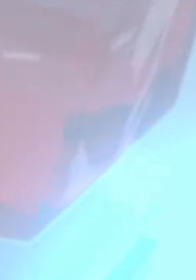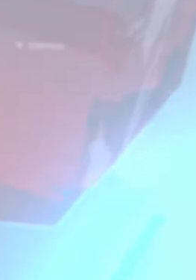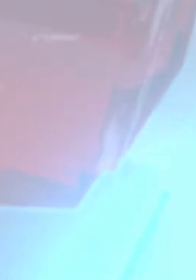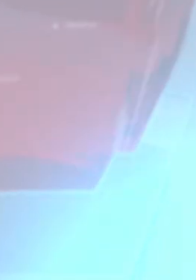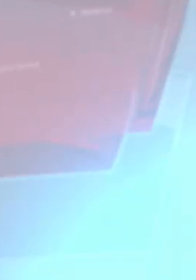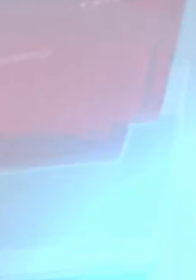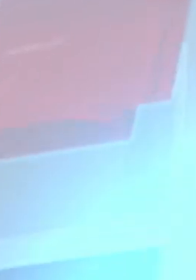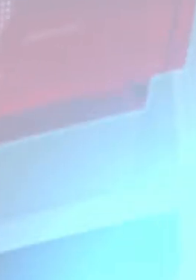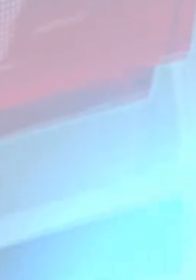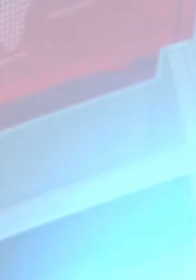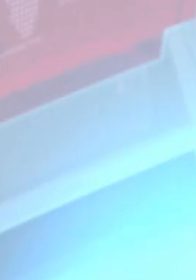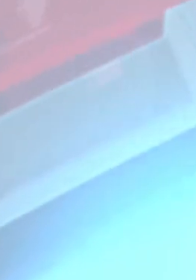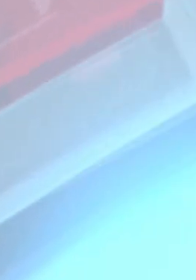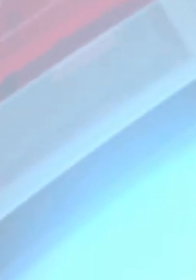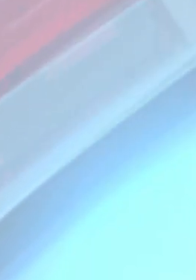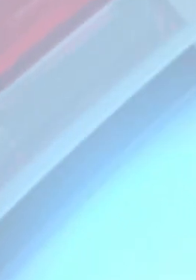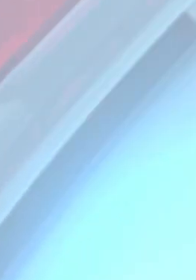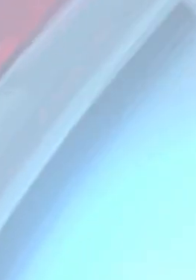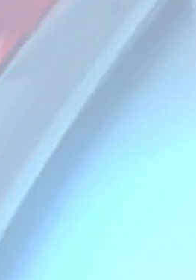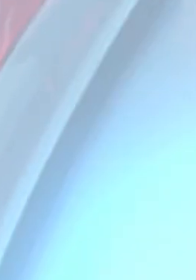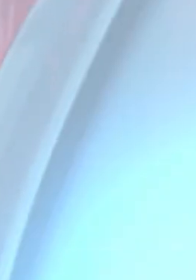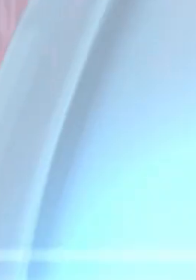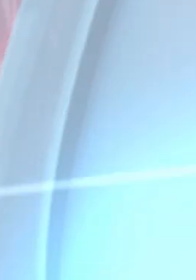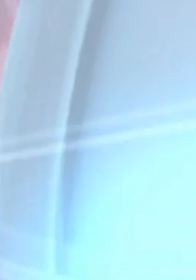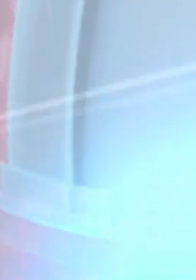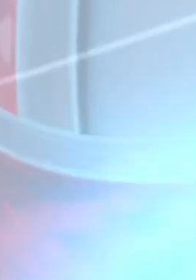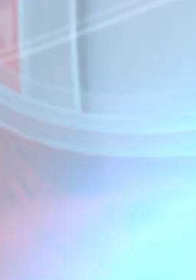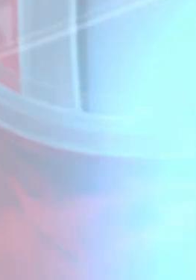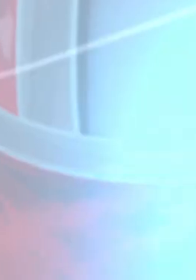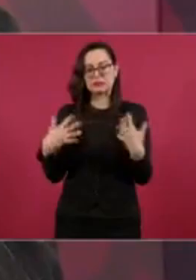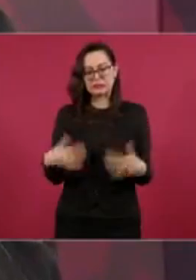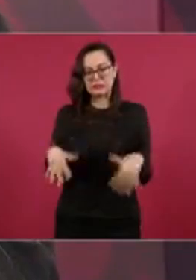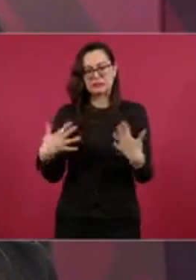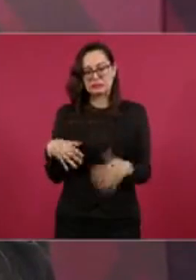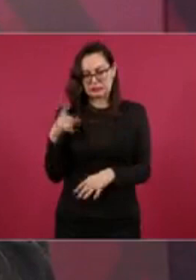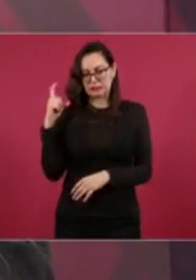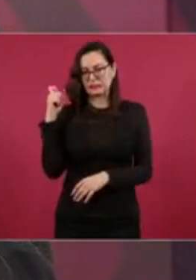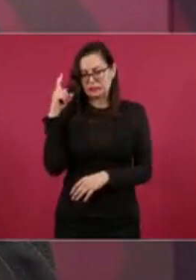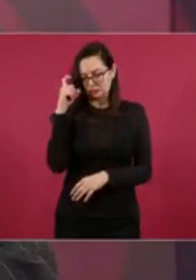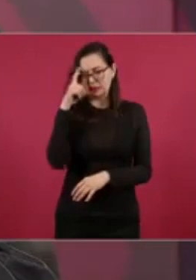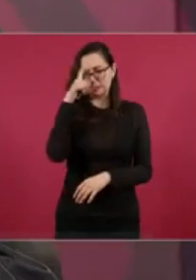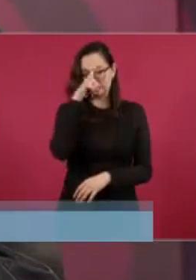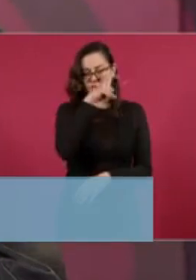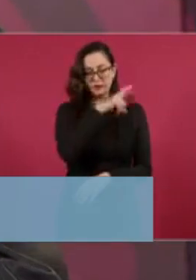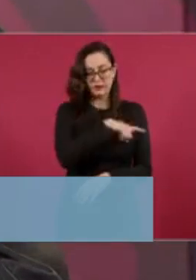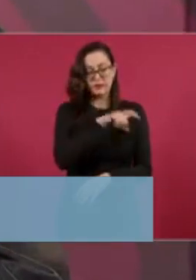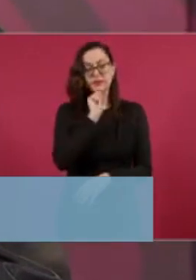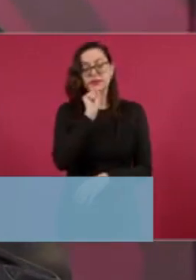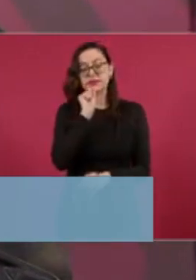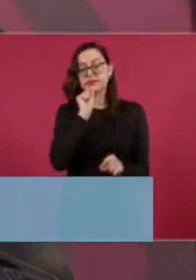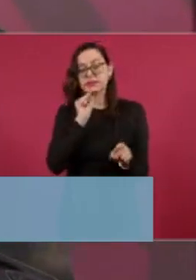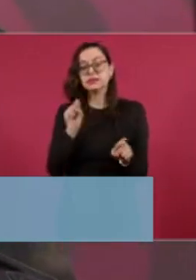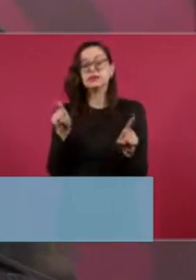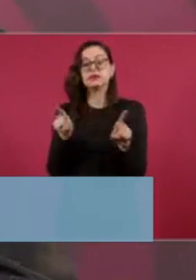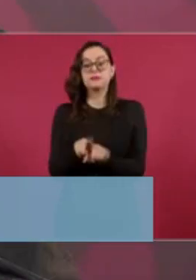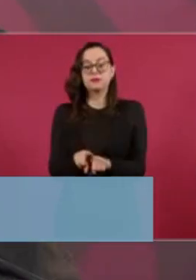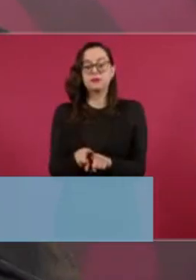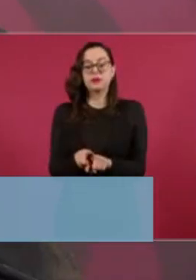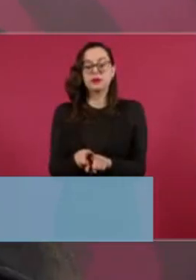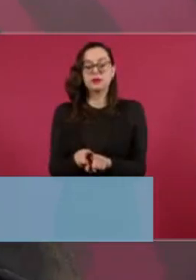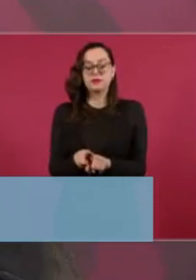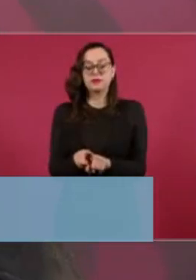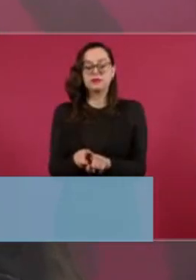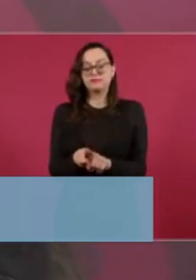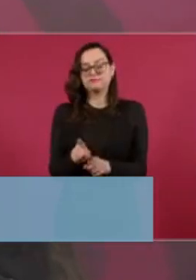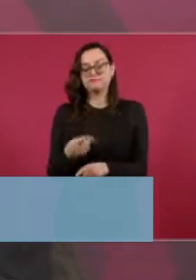llevando a cabo una investigación exhaustiva para esclarecer los hechos se está este